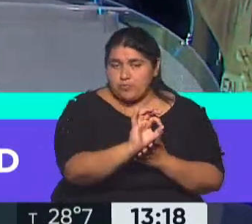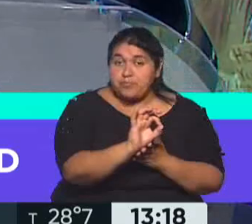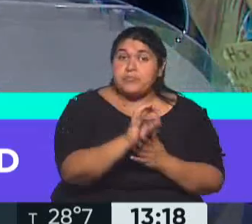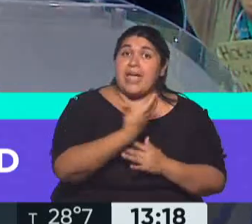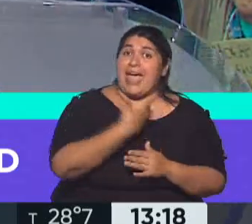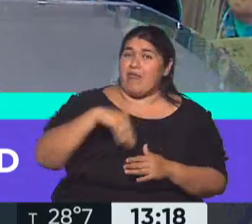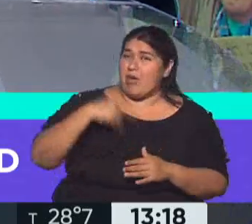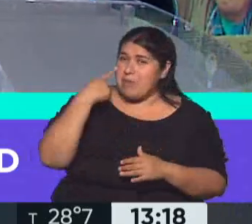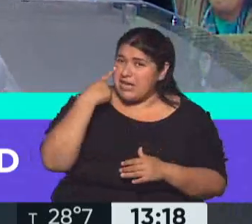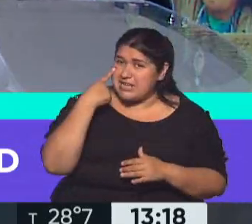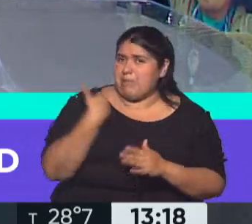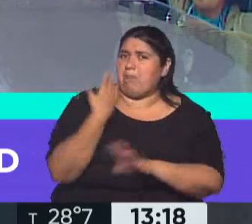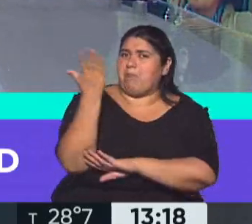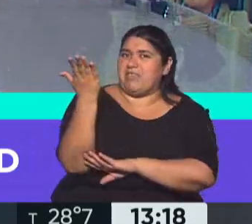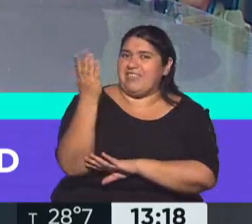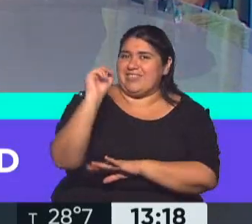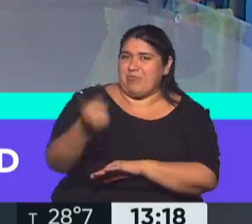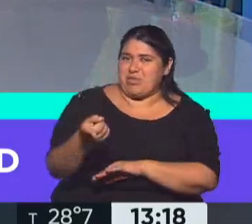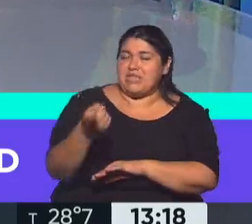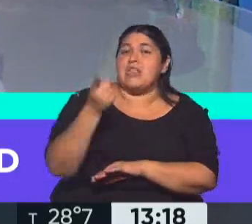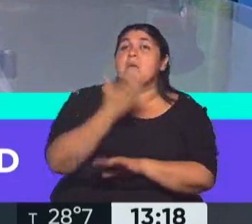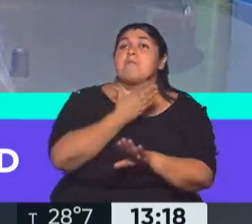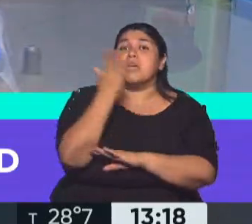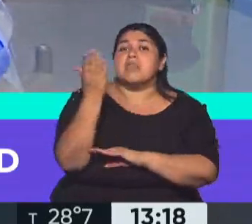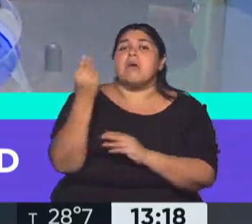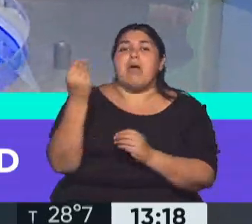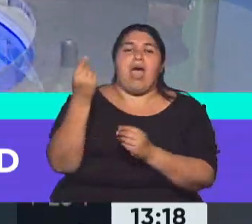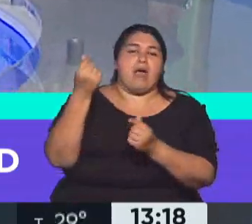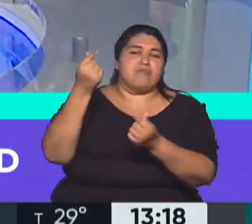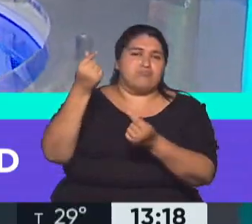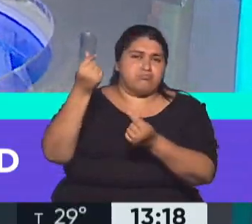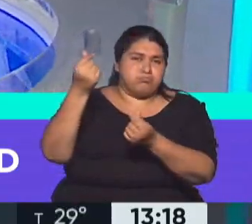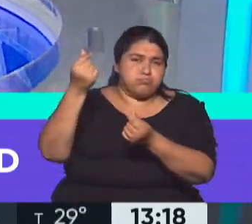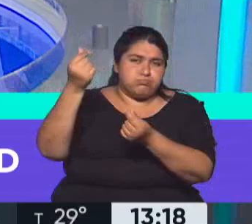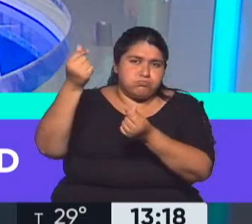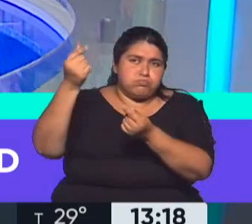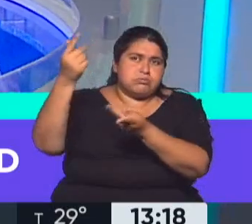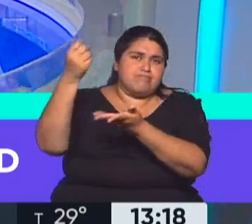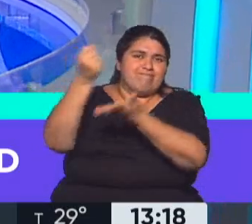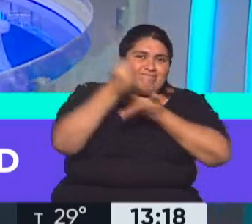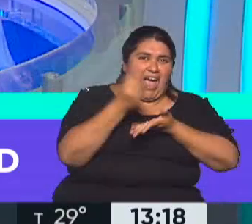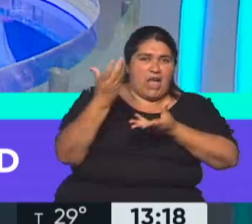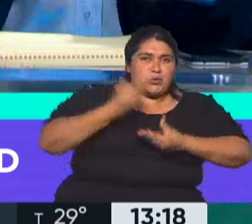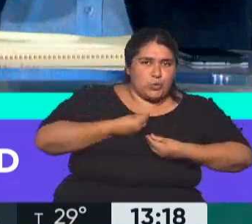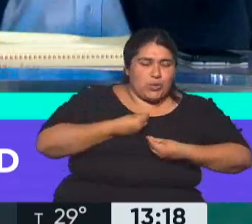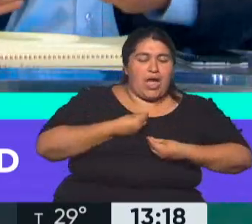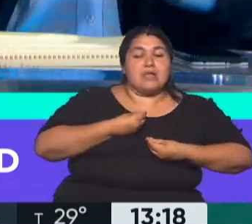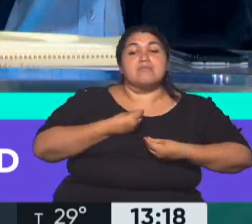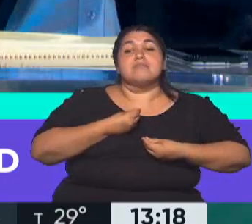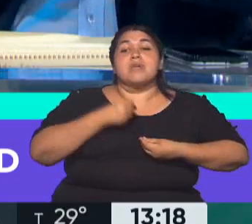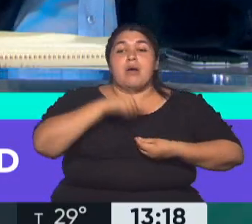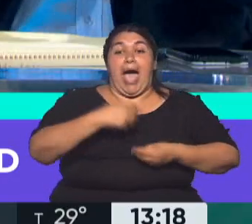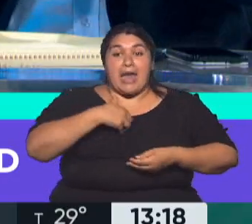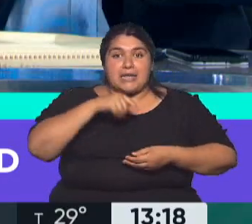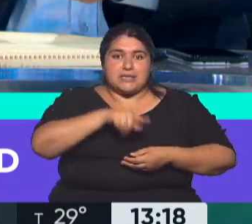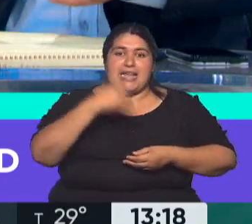Internacional, ¿te suena? Sí. Fondo Monetario Internacional para que le dé algún sustento financiero a todo esto, porque Argentina